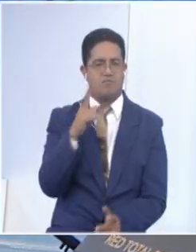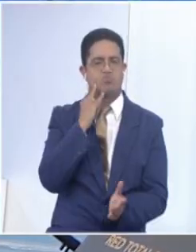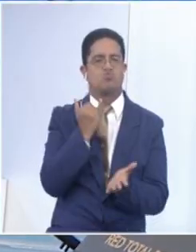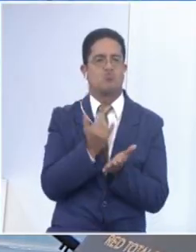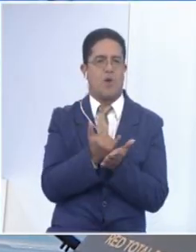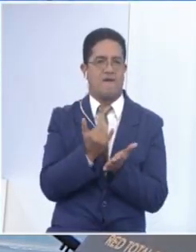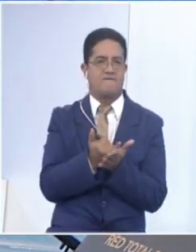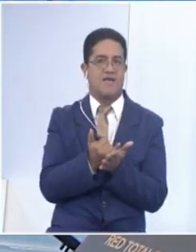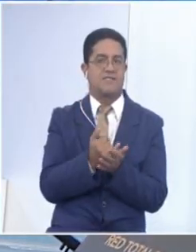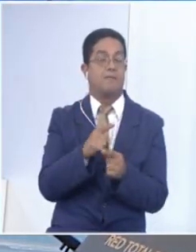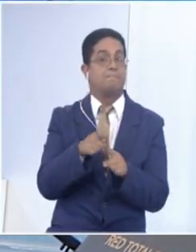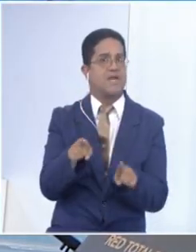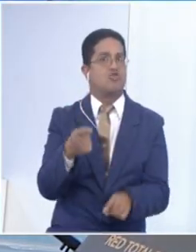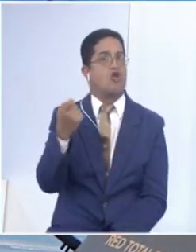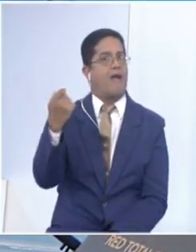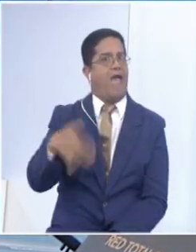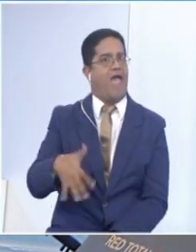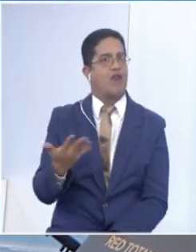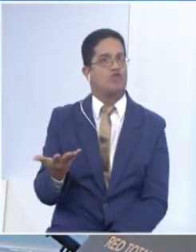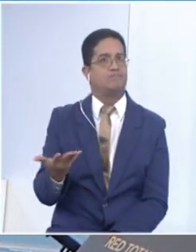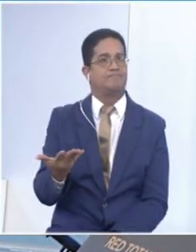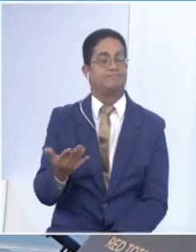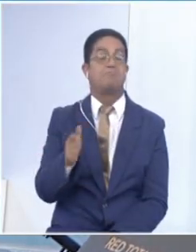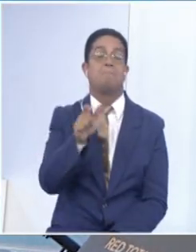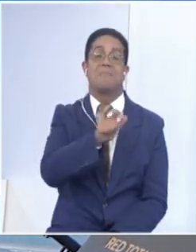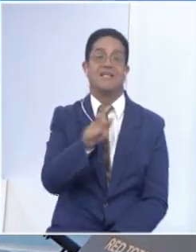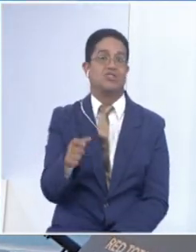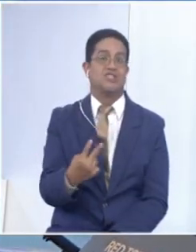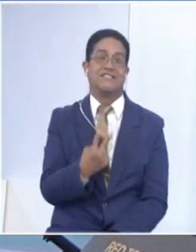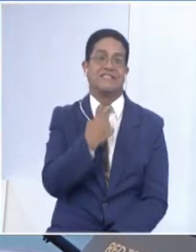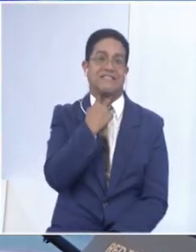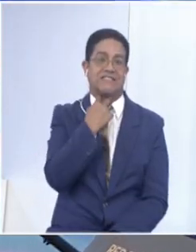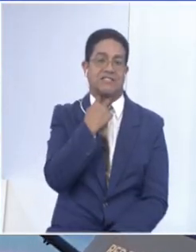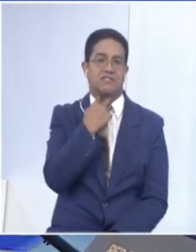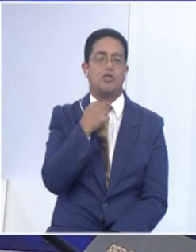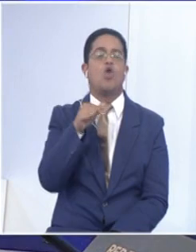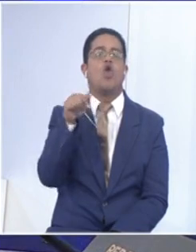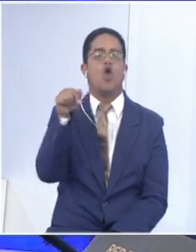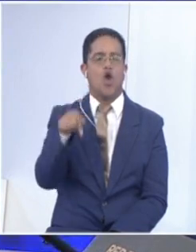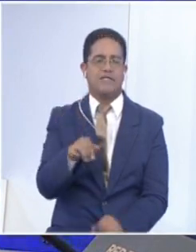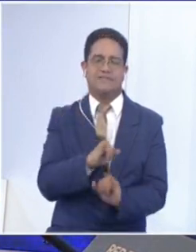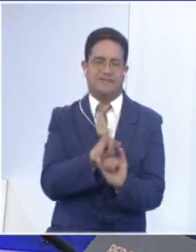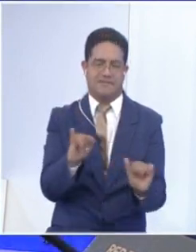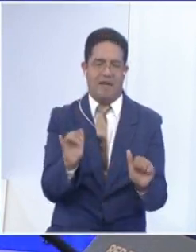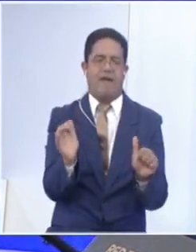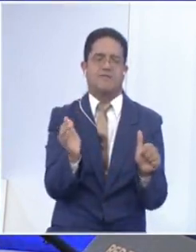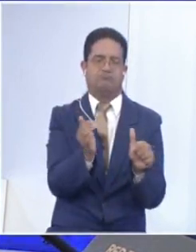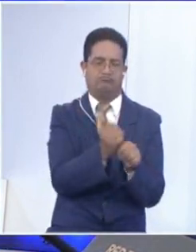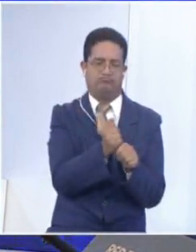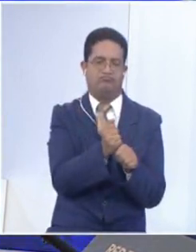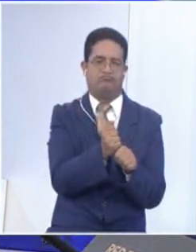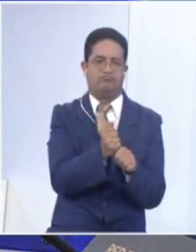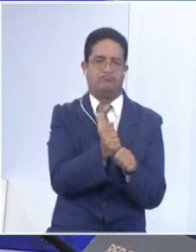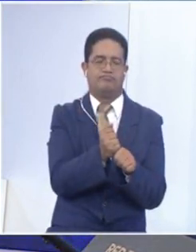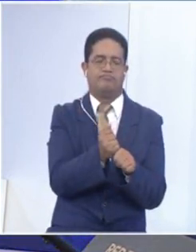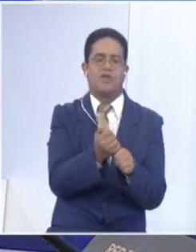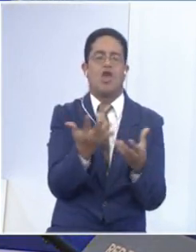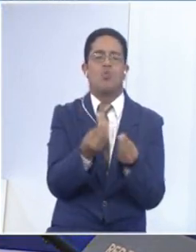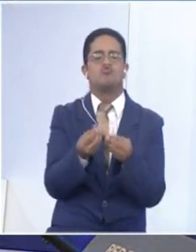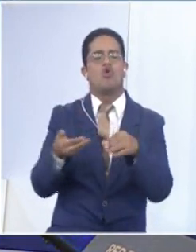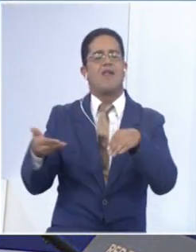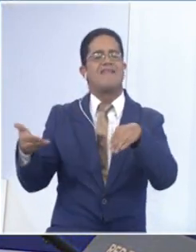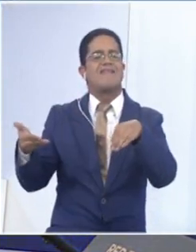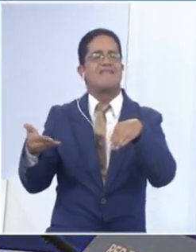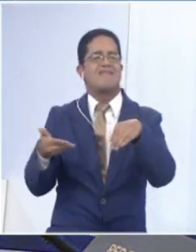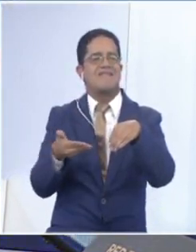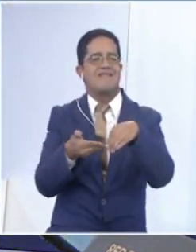que pasa es que son pruebas costosas que generalmente no se hacen. Hoy se ha confirmado a través de resonancias